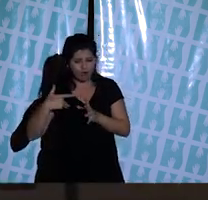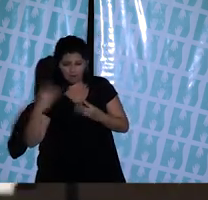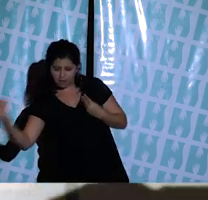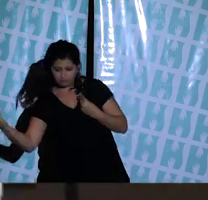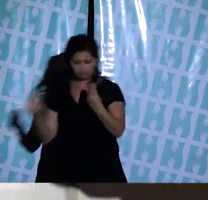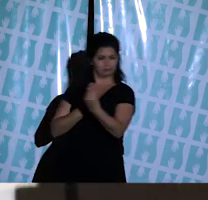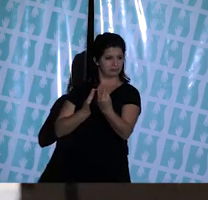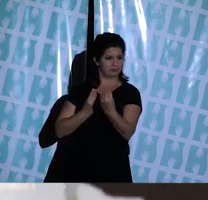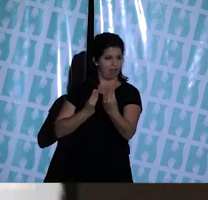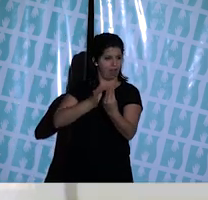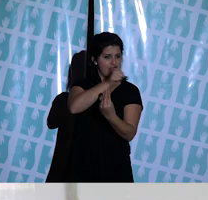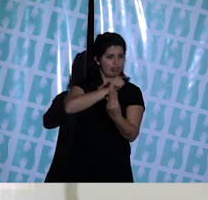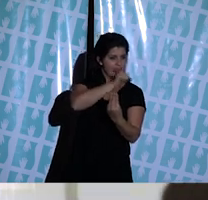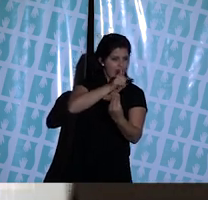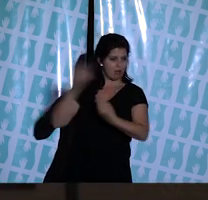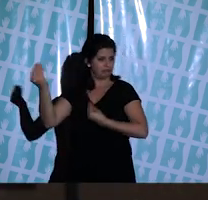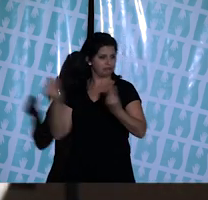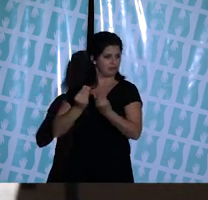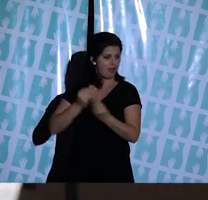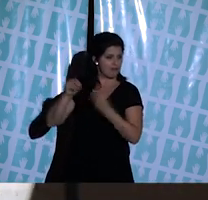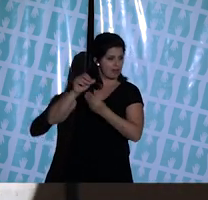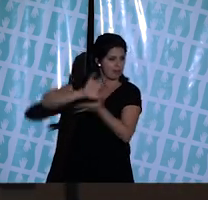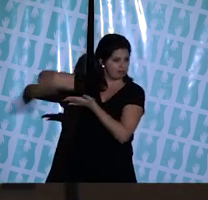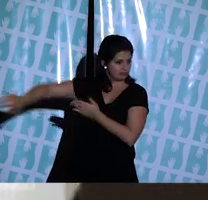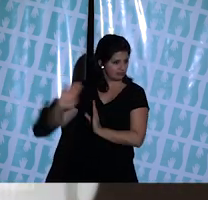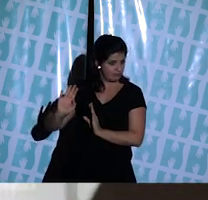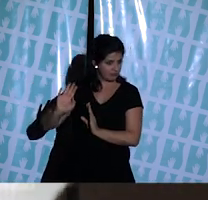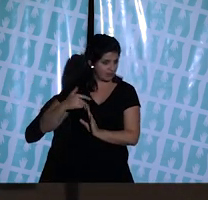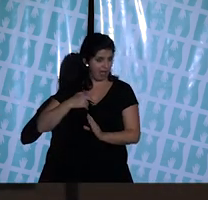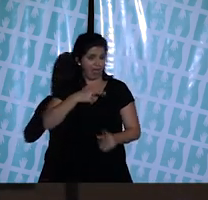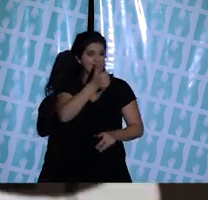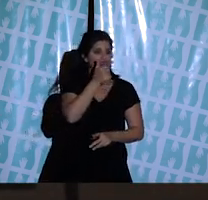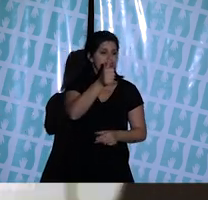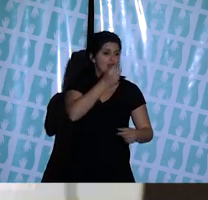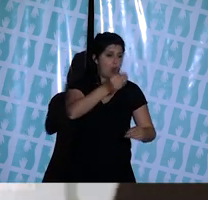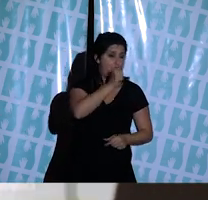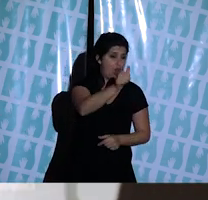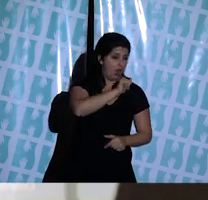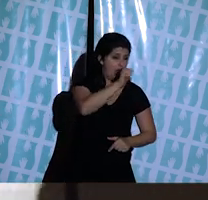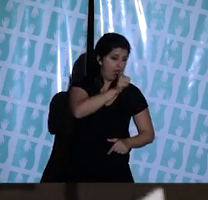O todas estas cosas, lo que pasa es que la droga la dan ya, inmediatamente,